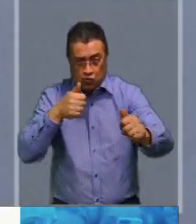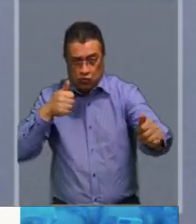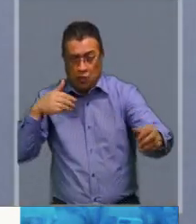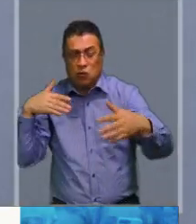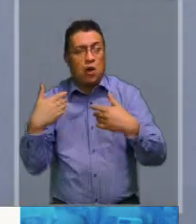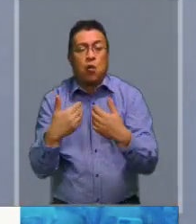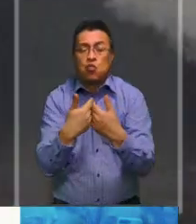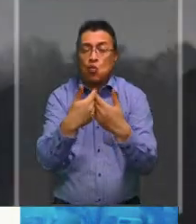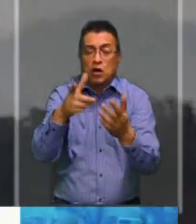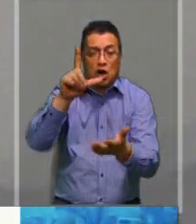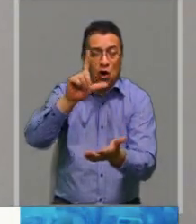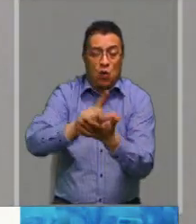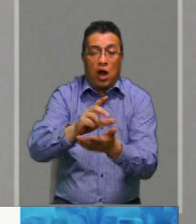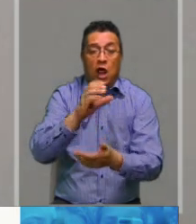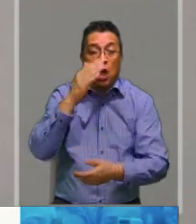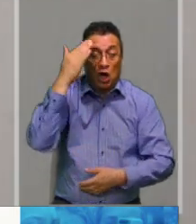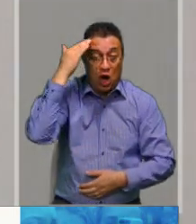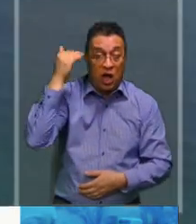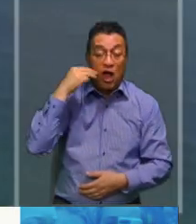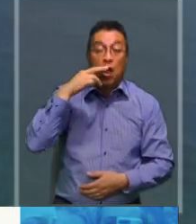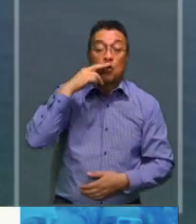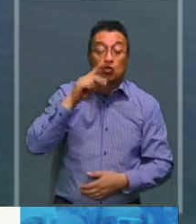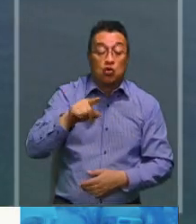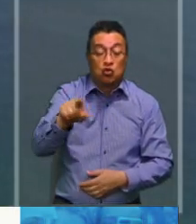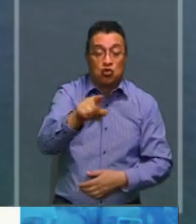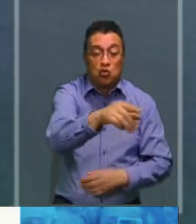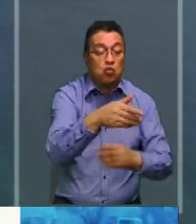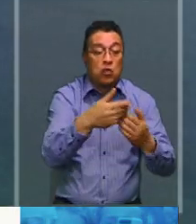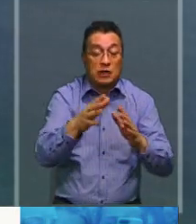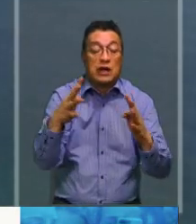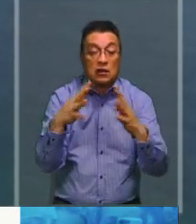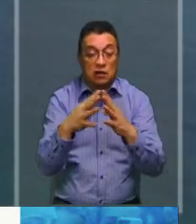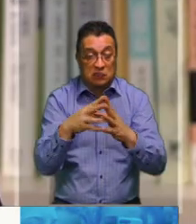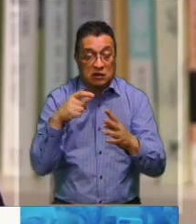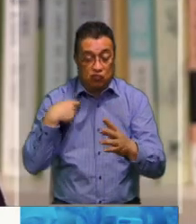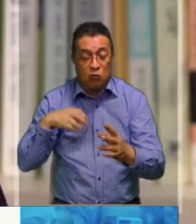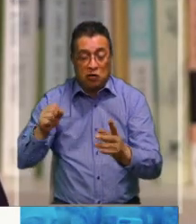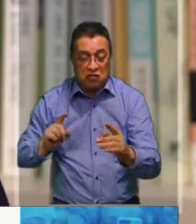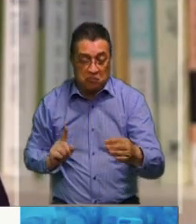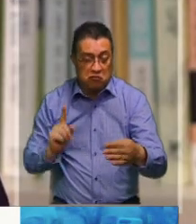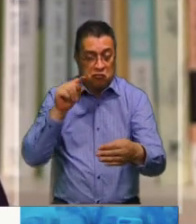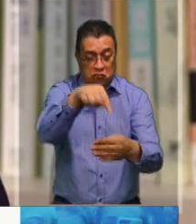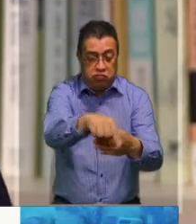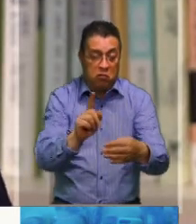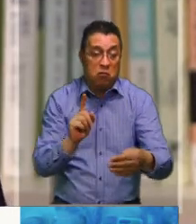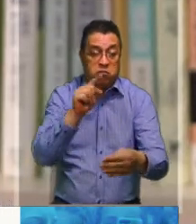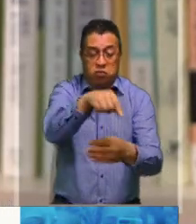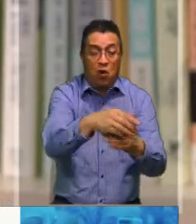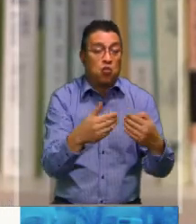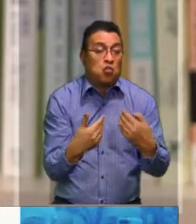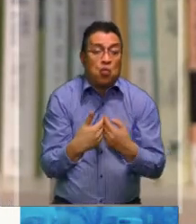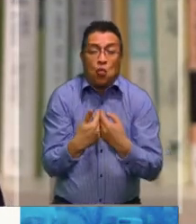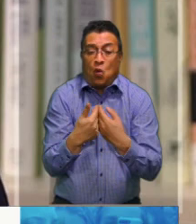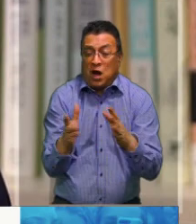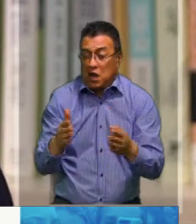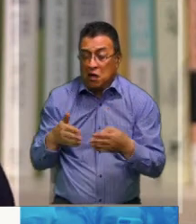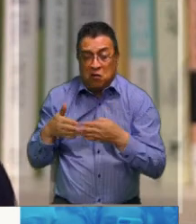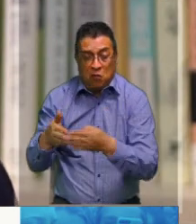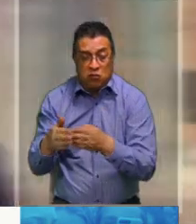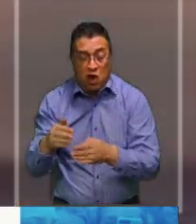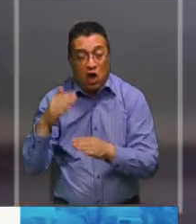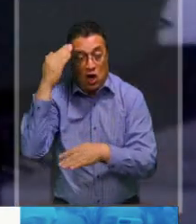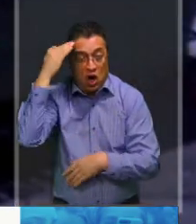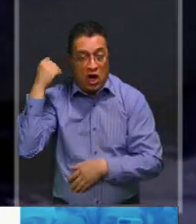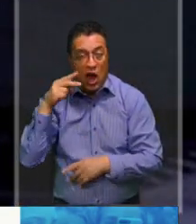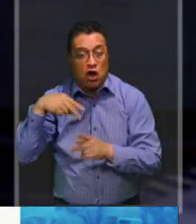cualquier punto en Corea del Sur donde se encuentra el ejército de los Estados Unidos. Pueden lanzarlo desde cualquier puerto de Corea del